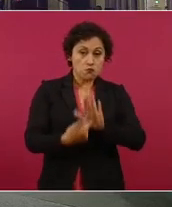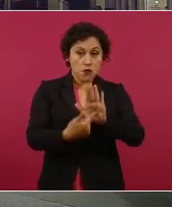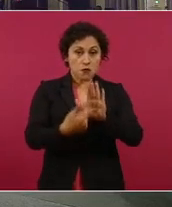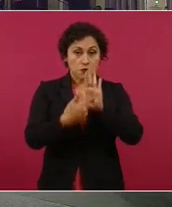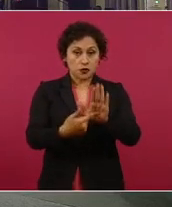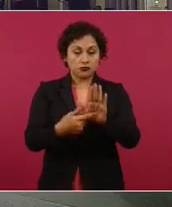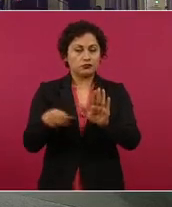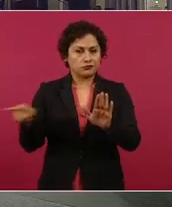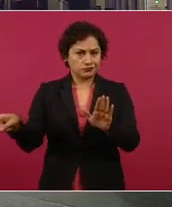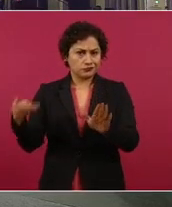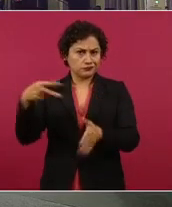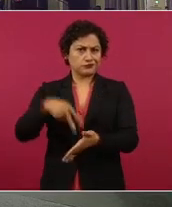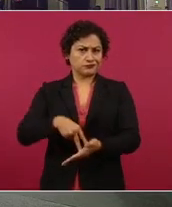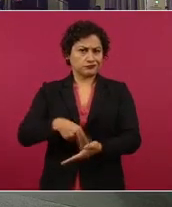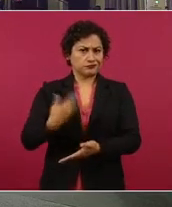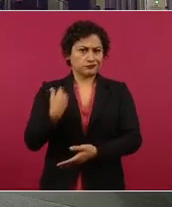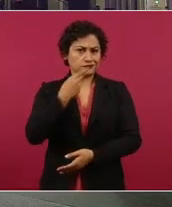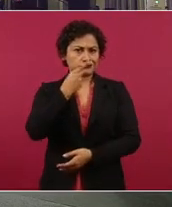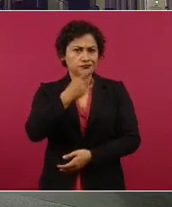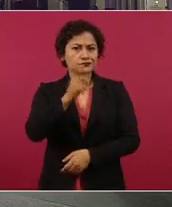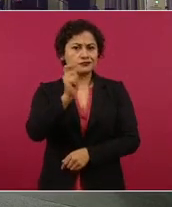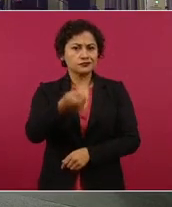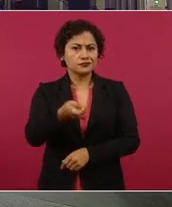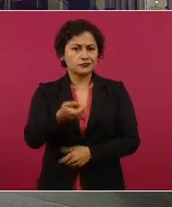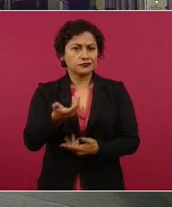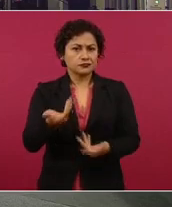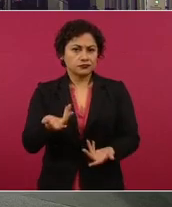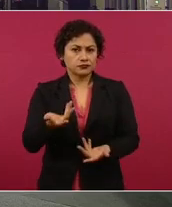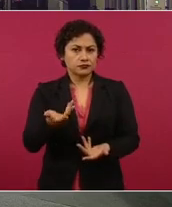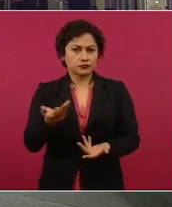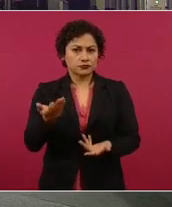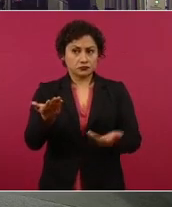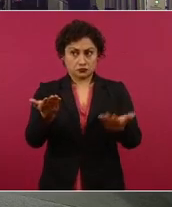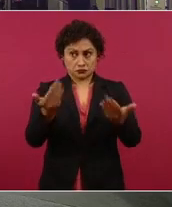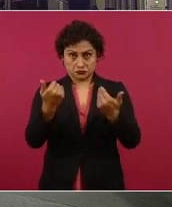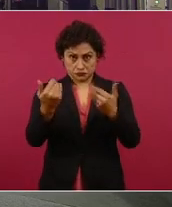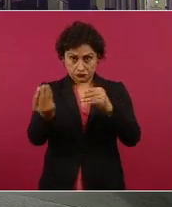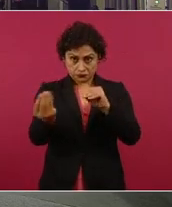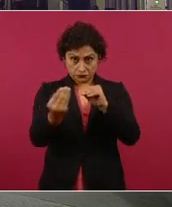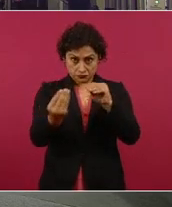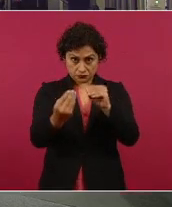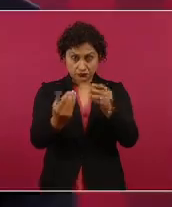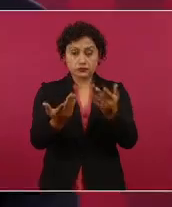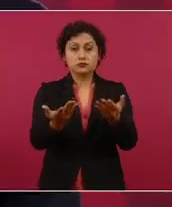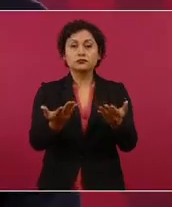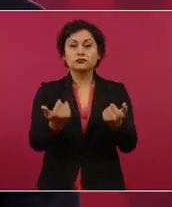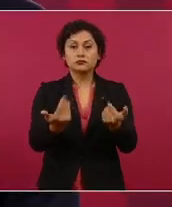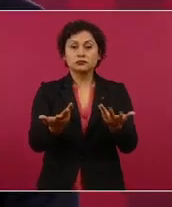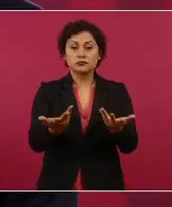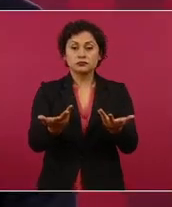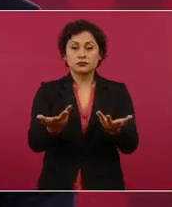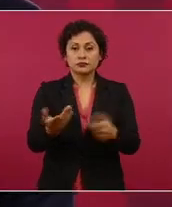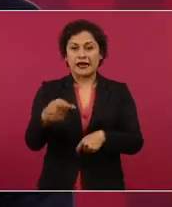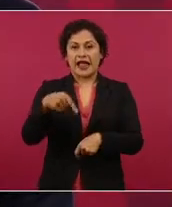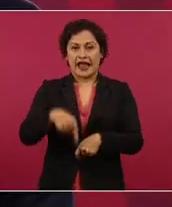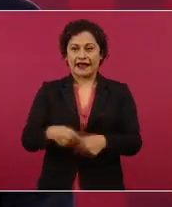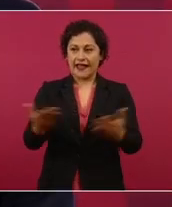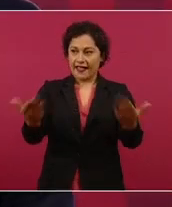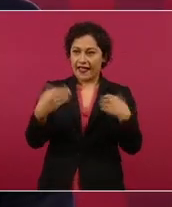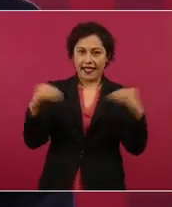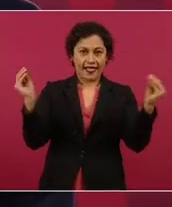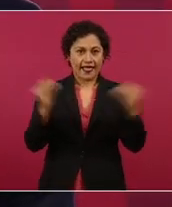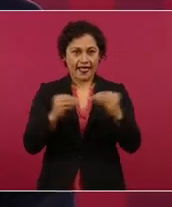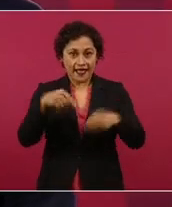planteó, si hay réplica, pues ya aquí no.